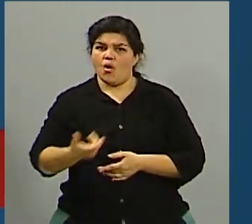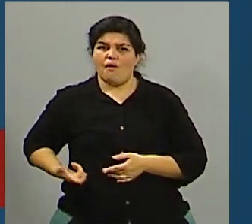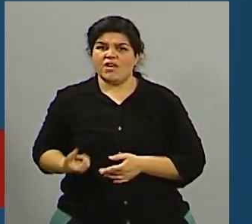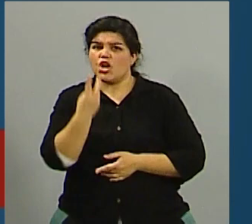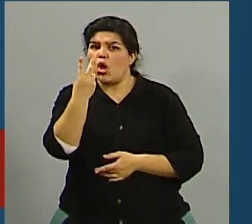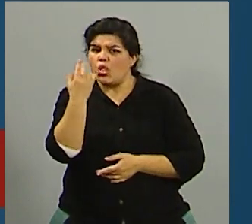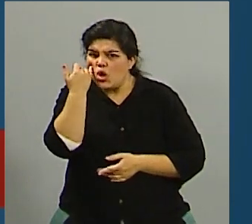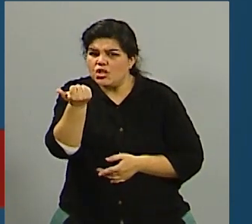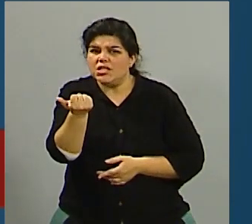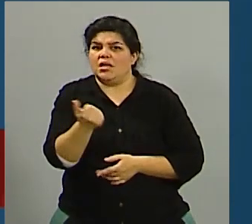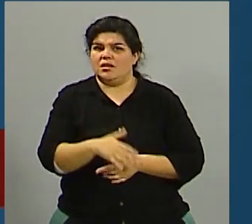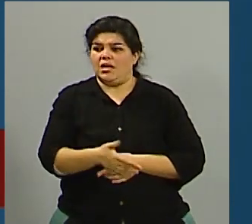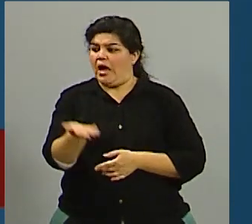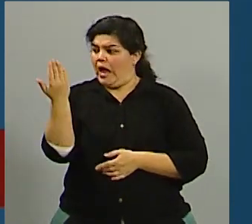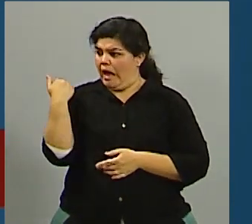contra la inflación.